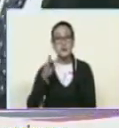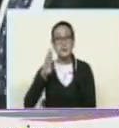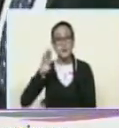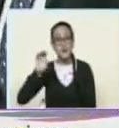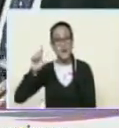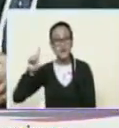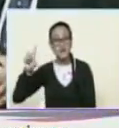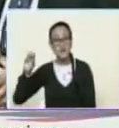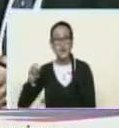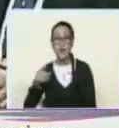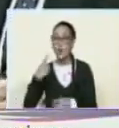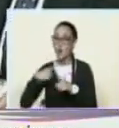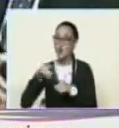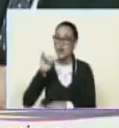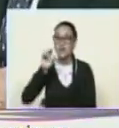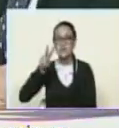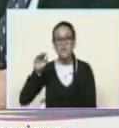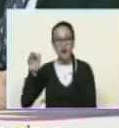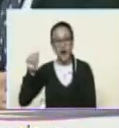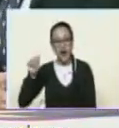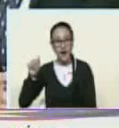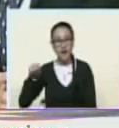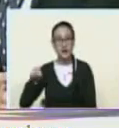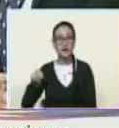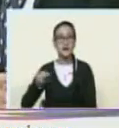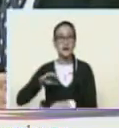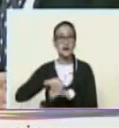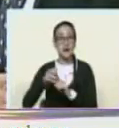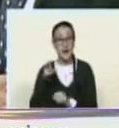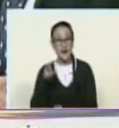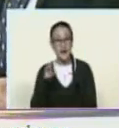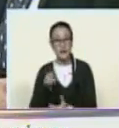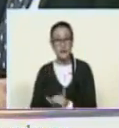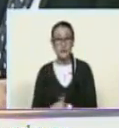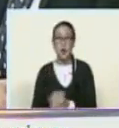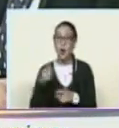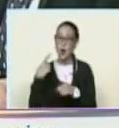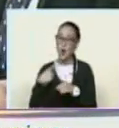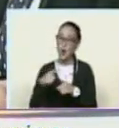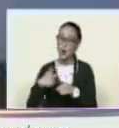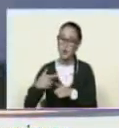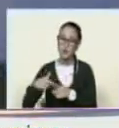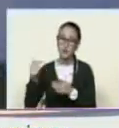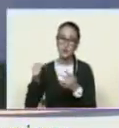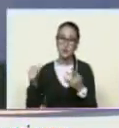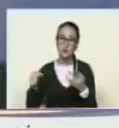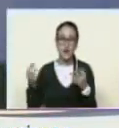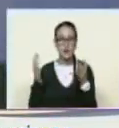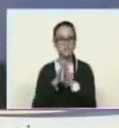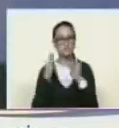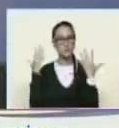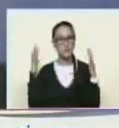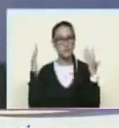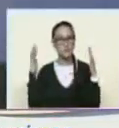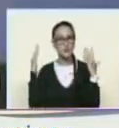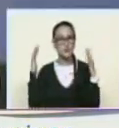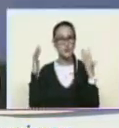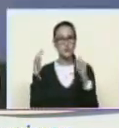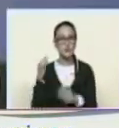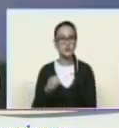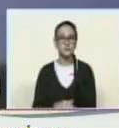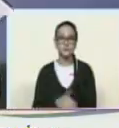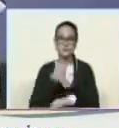Ledesma, Héctor Eduardo Rodríguez y Emmanuel Machado. Un aplauso al Consejo